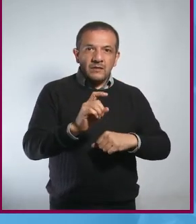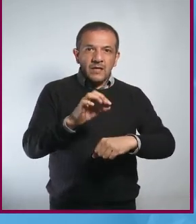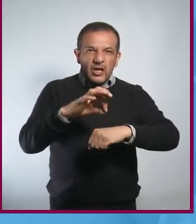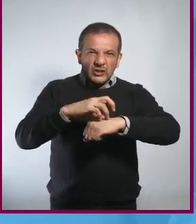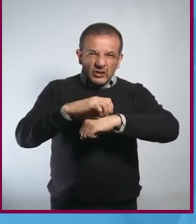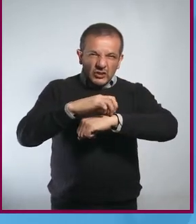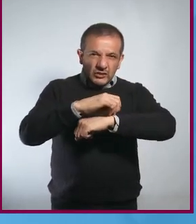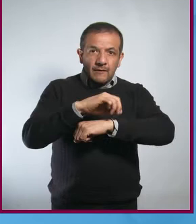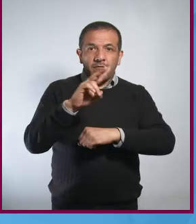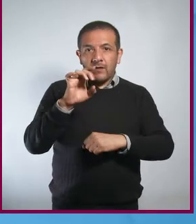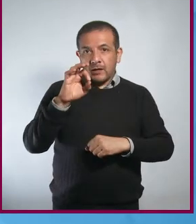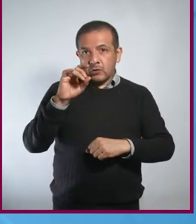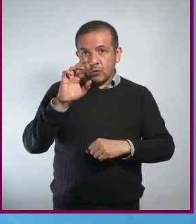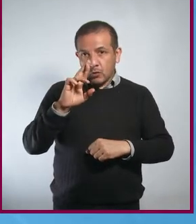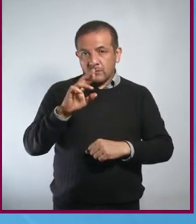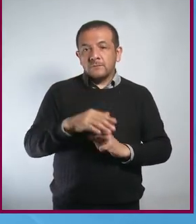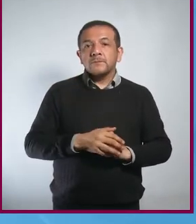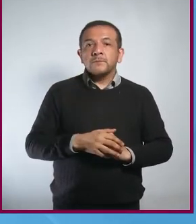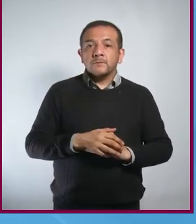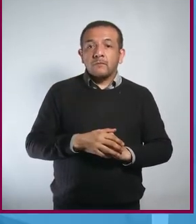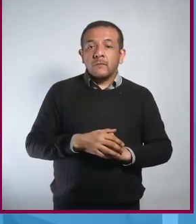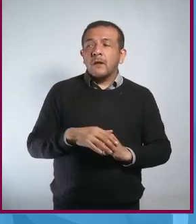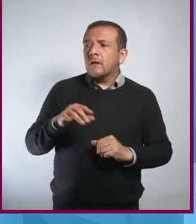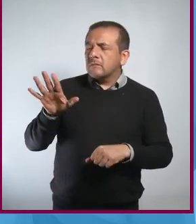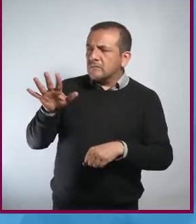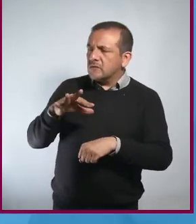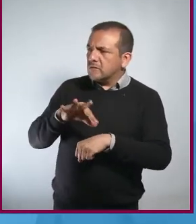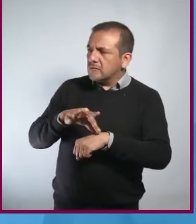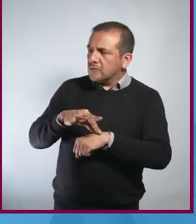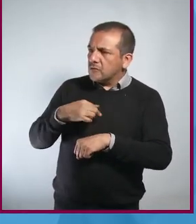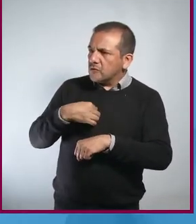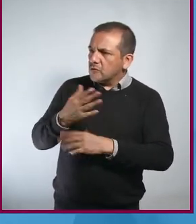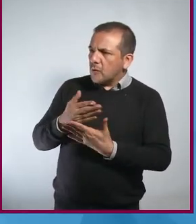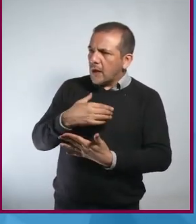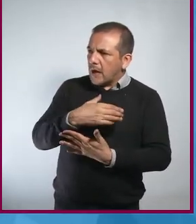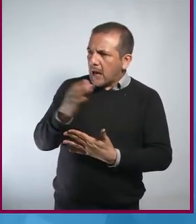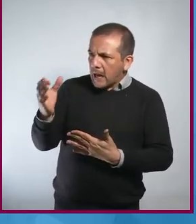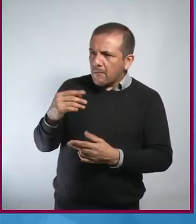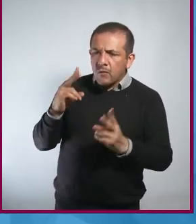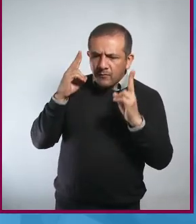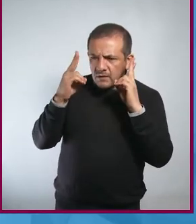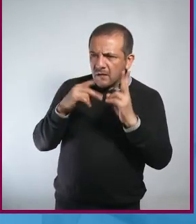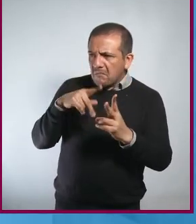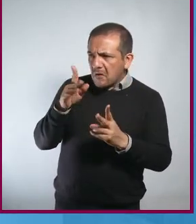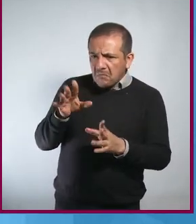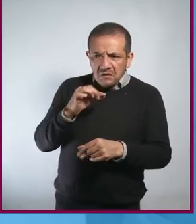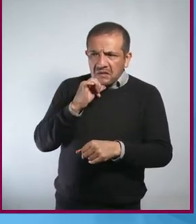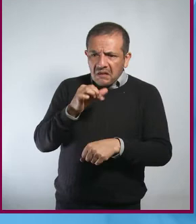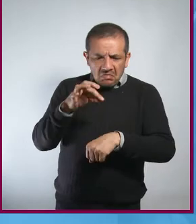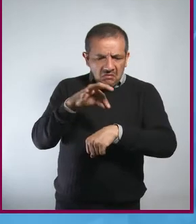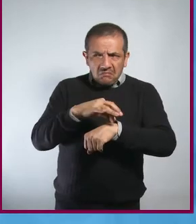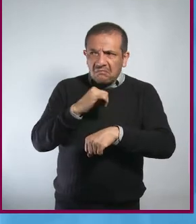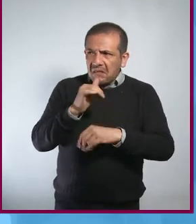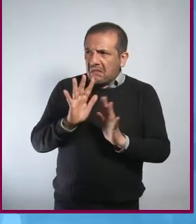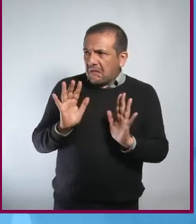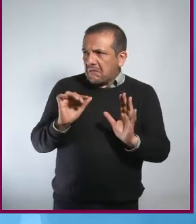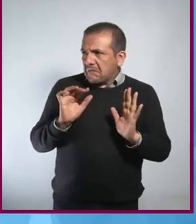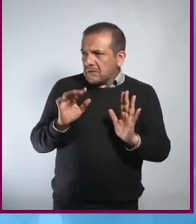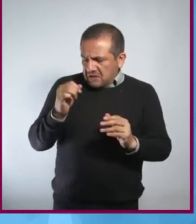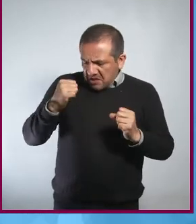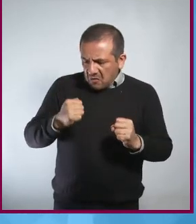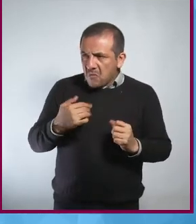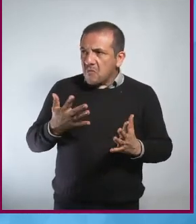insecto vector de esta enfermedad. Doctor, yo estuve en el campo de visita, pero a mí no me picó ningún insecto, se